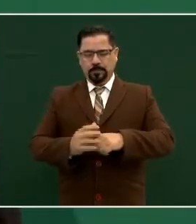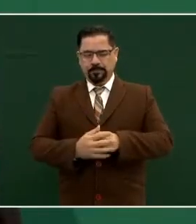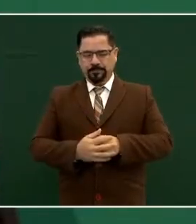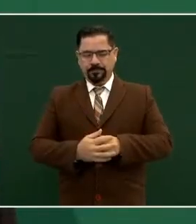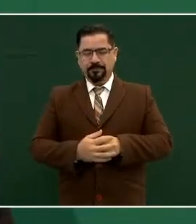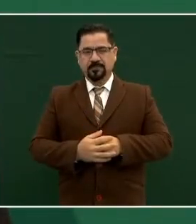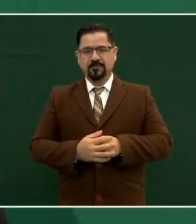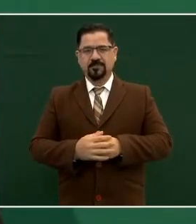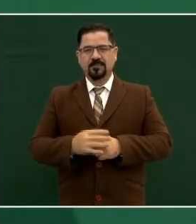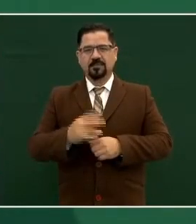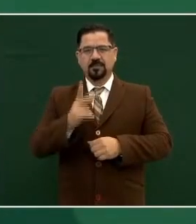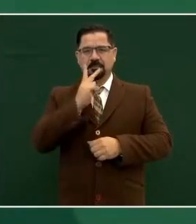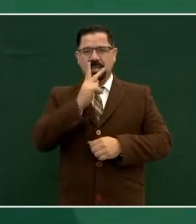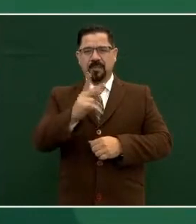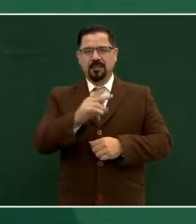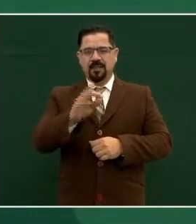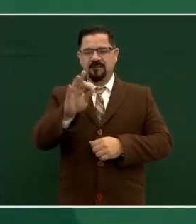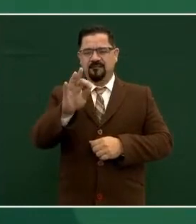facha.